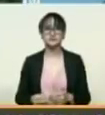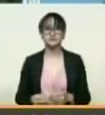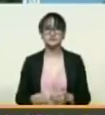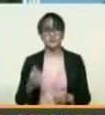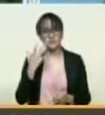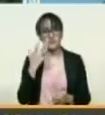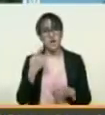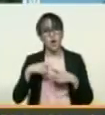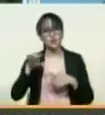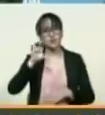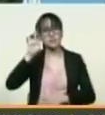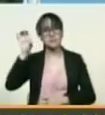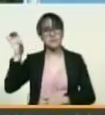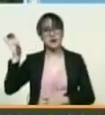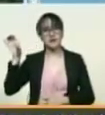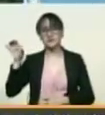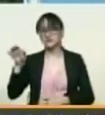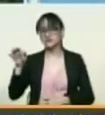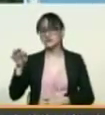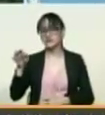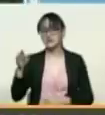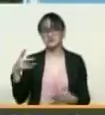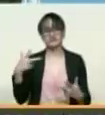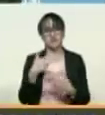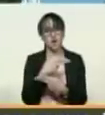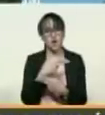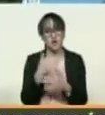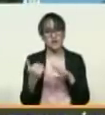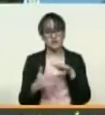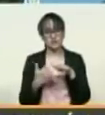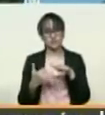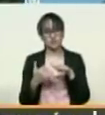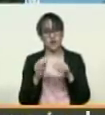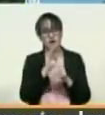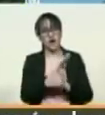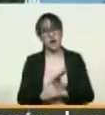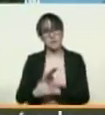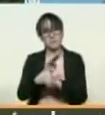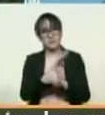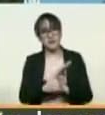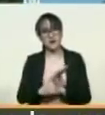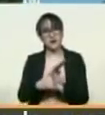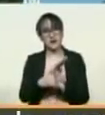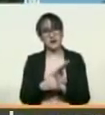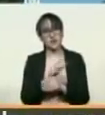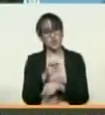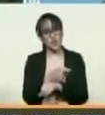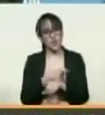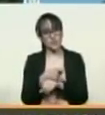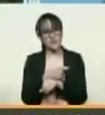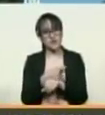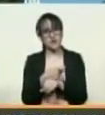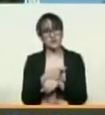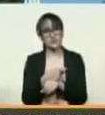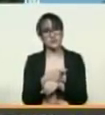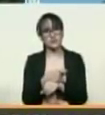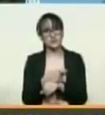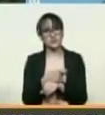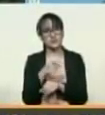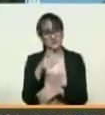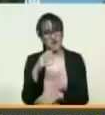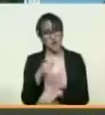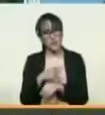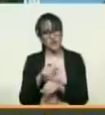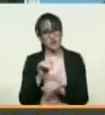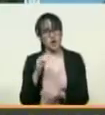países pretenden sesionar instituciones paralelas con el amparo, ¿no? Con el amparo de esos gobiernos o de ese gobierno. Hablo de Colombia, o sea que